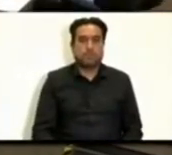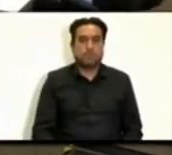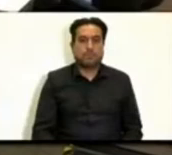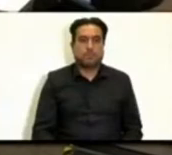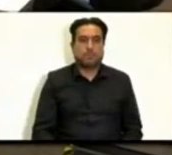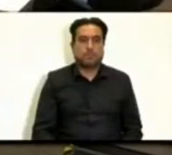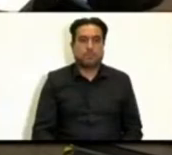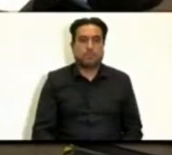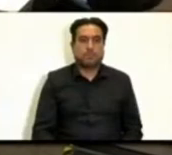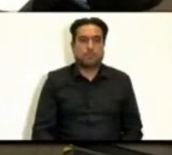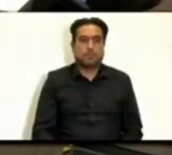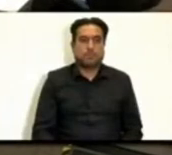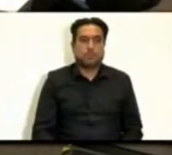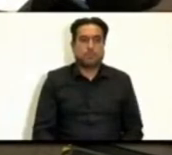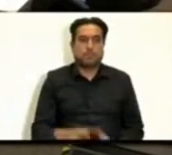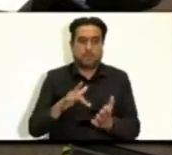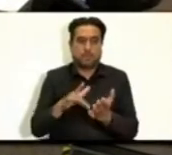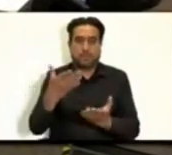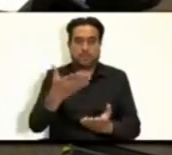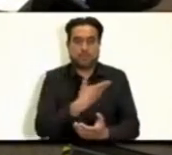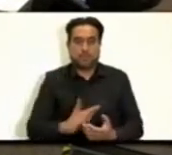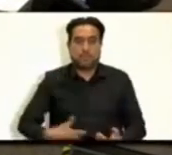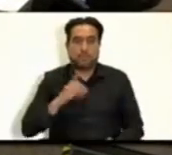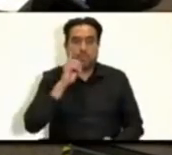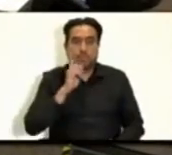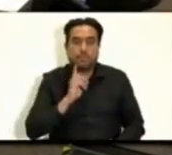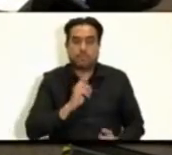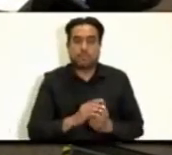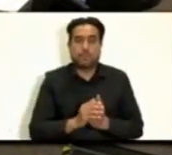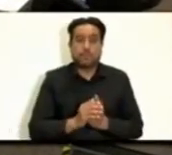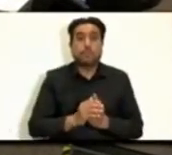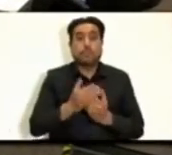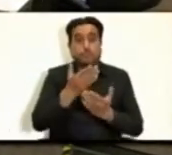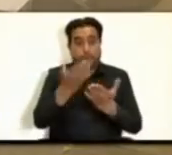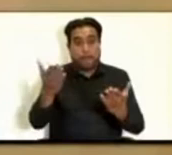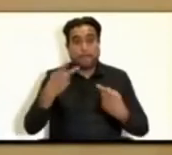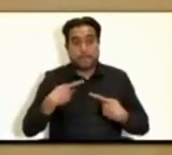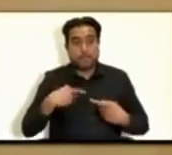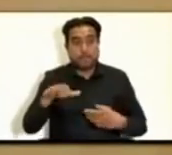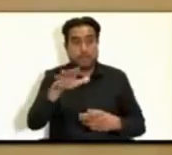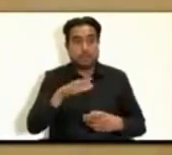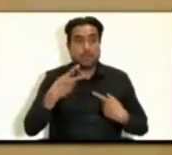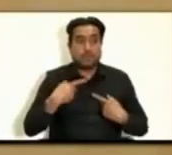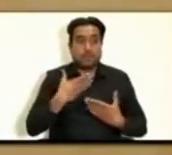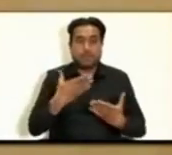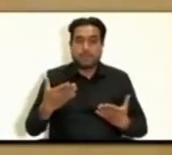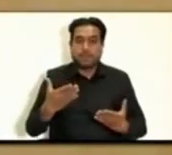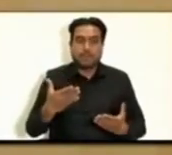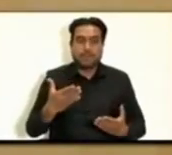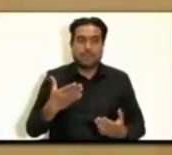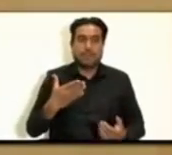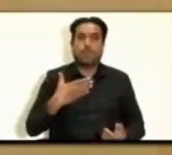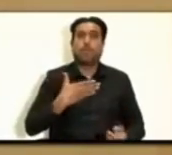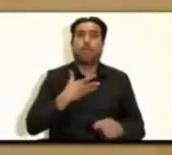con una presidenta con el permiso de los ciudadanos que es a quienes me debo primero pues muy buenos días compañeras diputadas